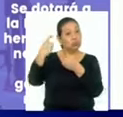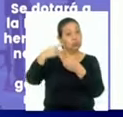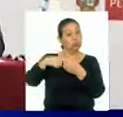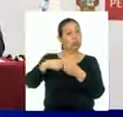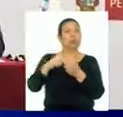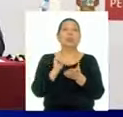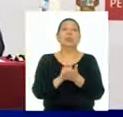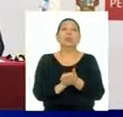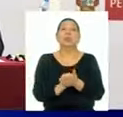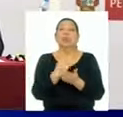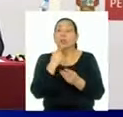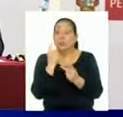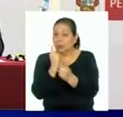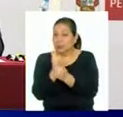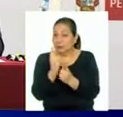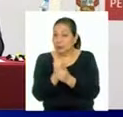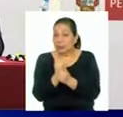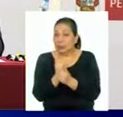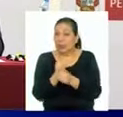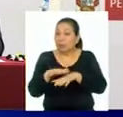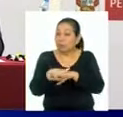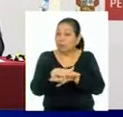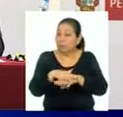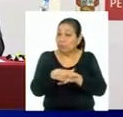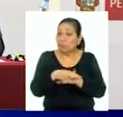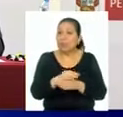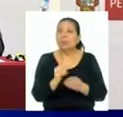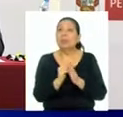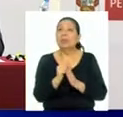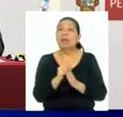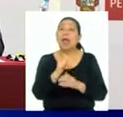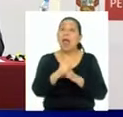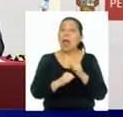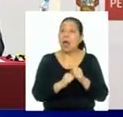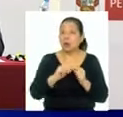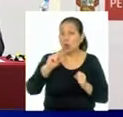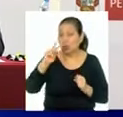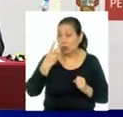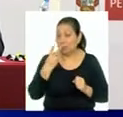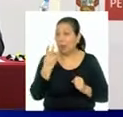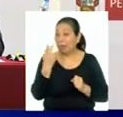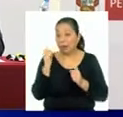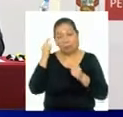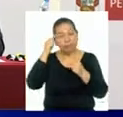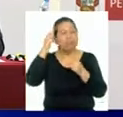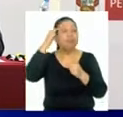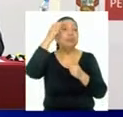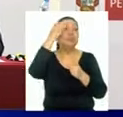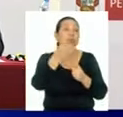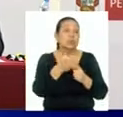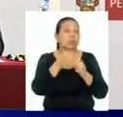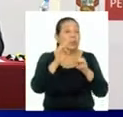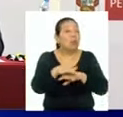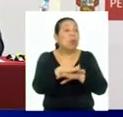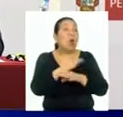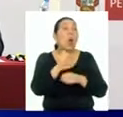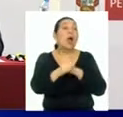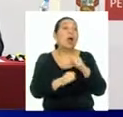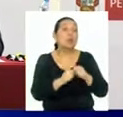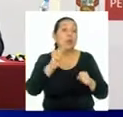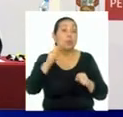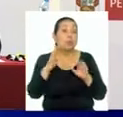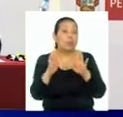plan, conocido internamente como el Plan Mariano Santos al 2030, es un plan que se elaboró en realidad en 2019.